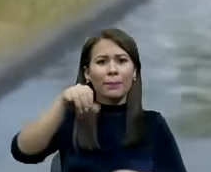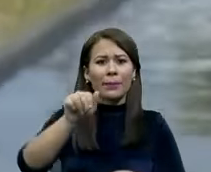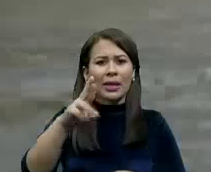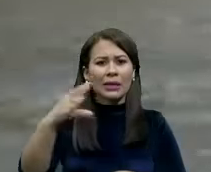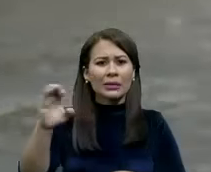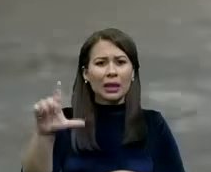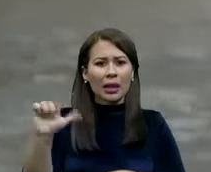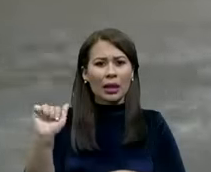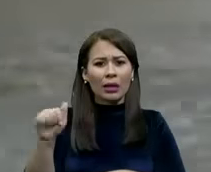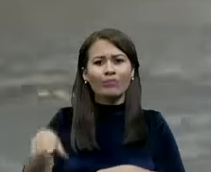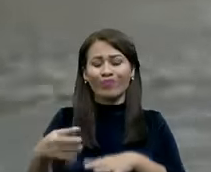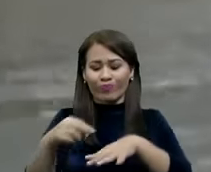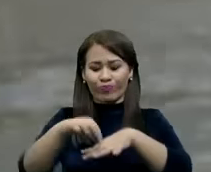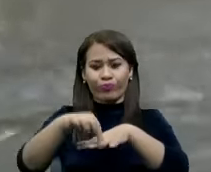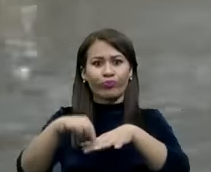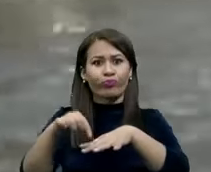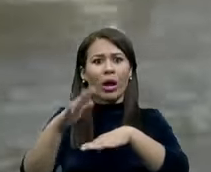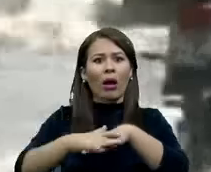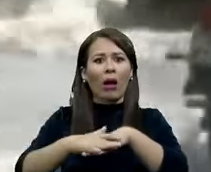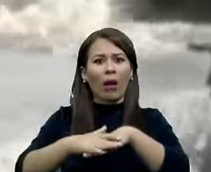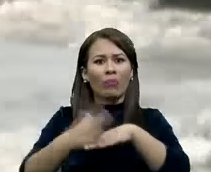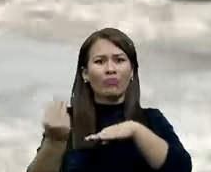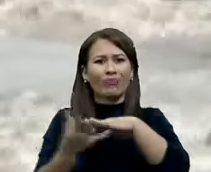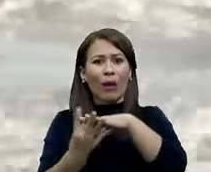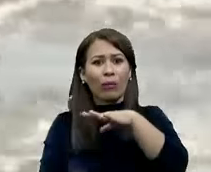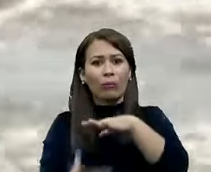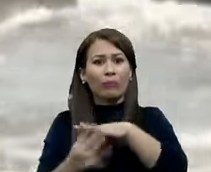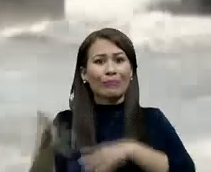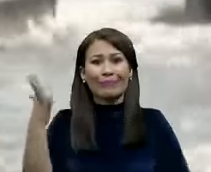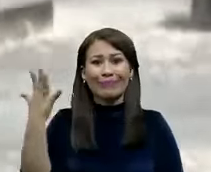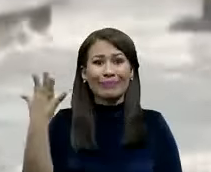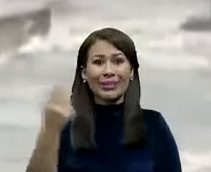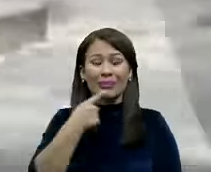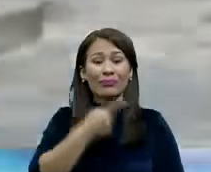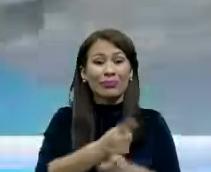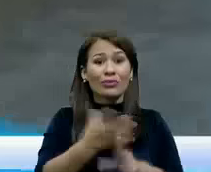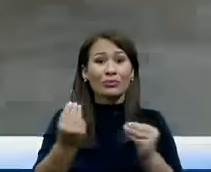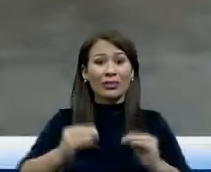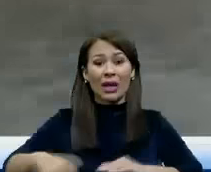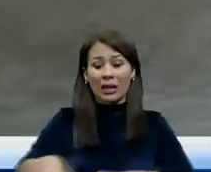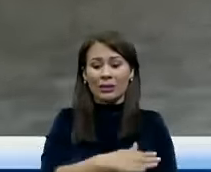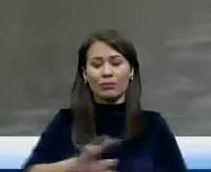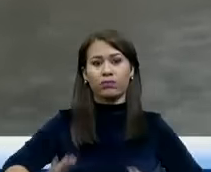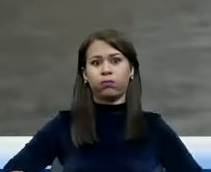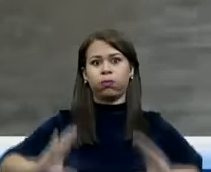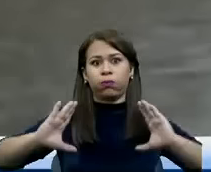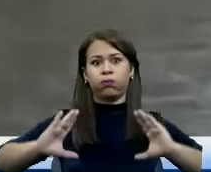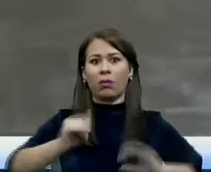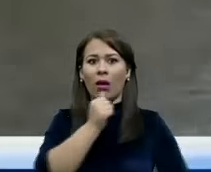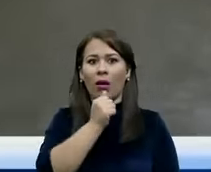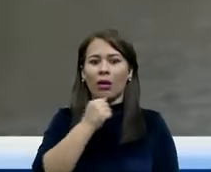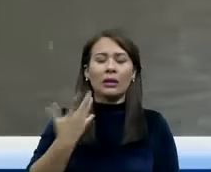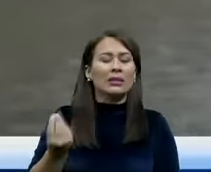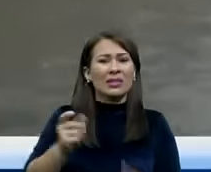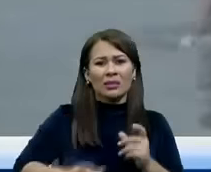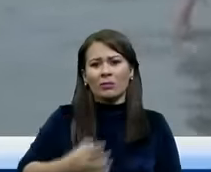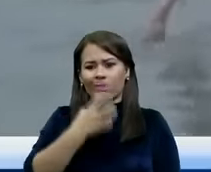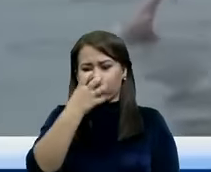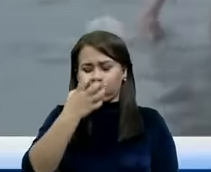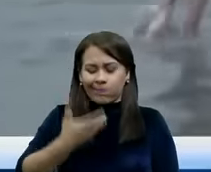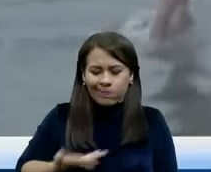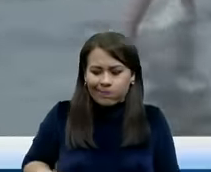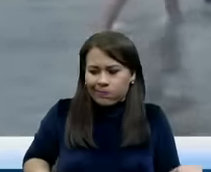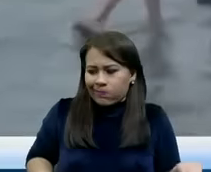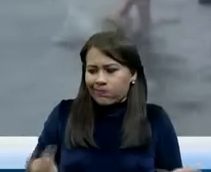el sistema de alcantarillado colapsó, permitiendo que las calles contiguas quedaran anegadas, causando malestar a quienes habitan